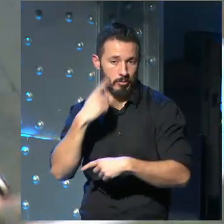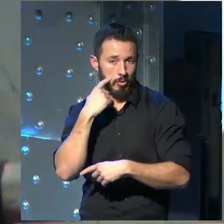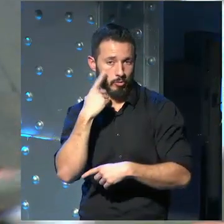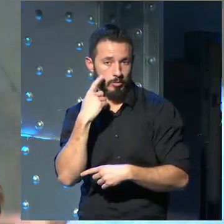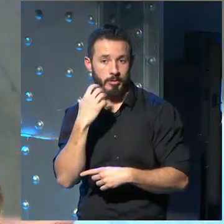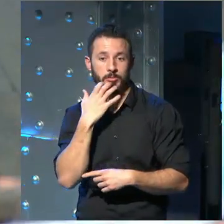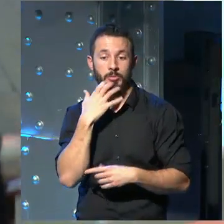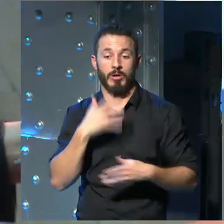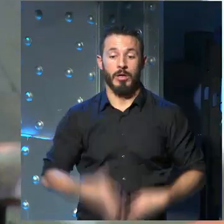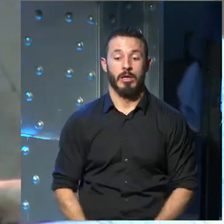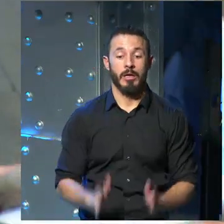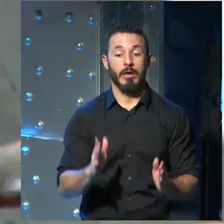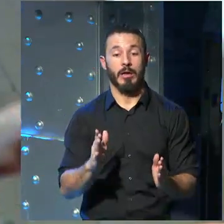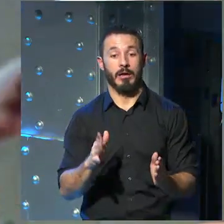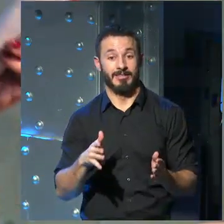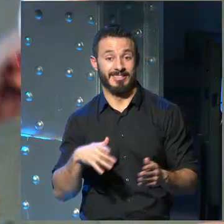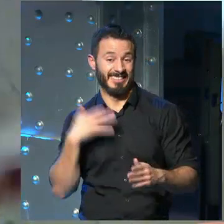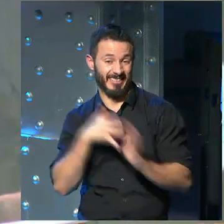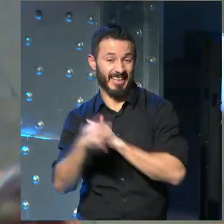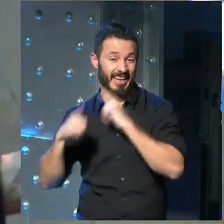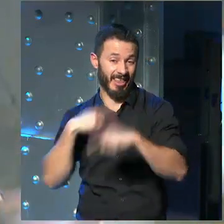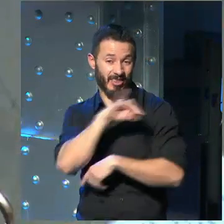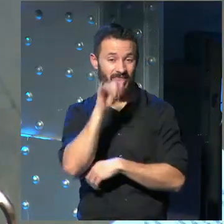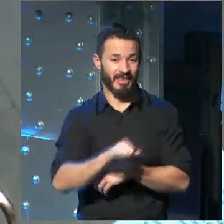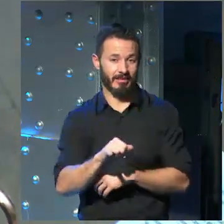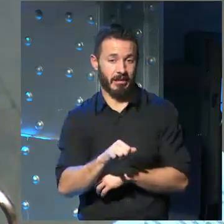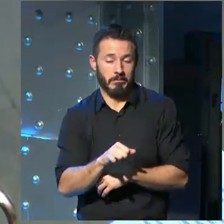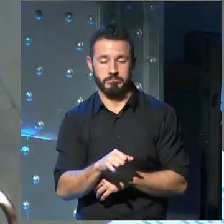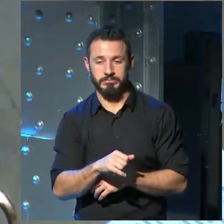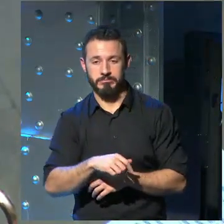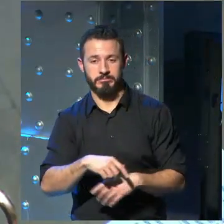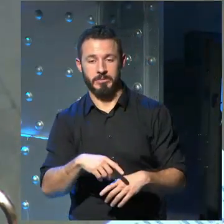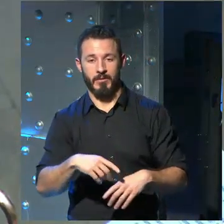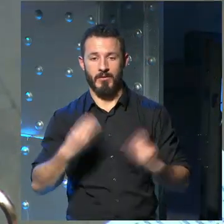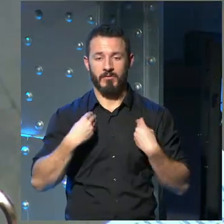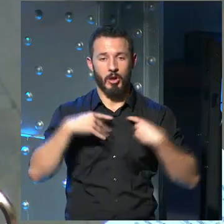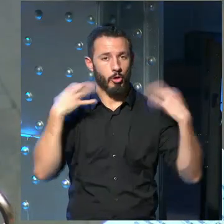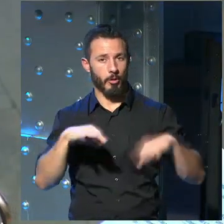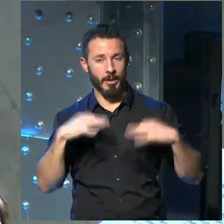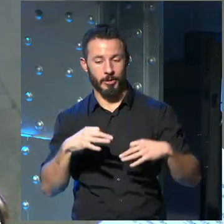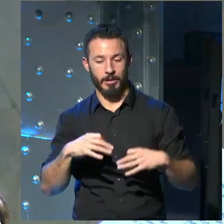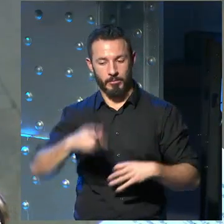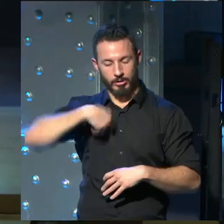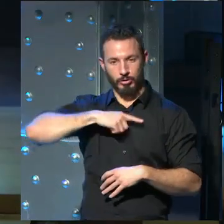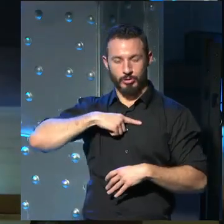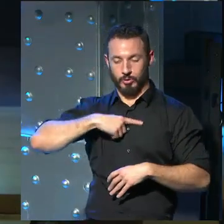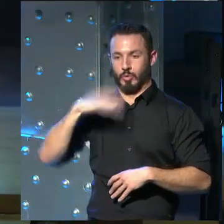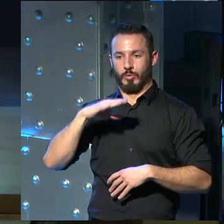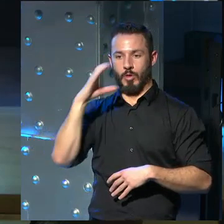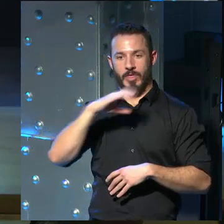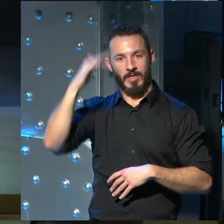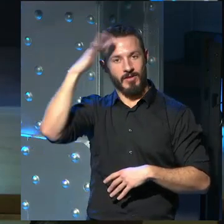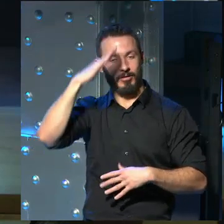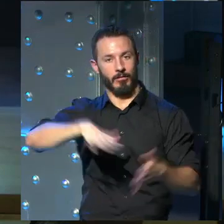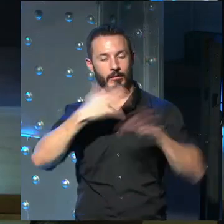tus hijas, las generaciones Z, las que puedan disfrutar de esto. A nosotros nos parecerá ciencia ficción hecha realidad. ¿Lo vamos a ver?